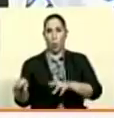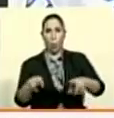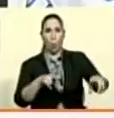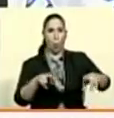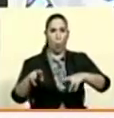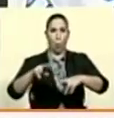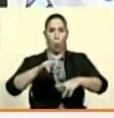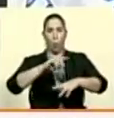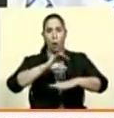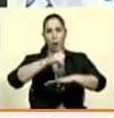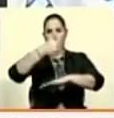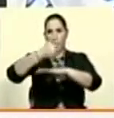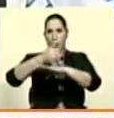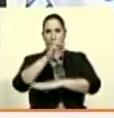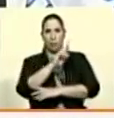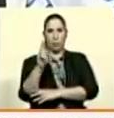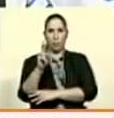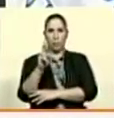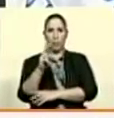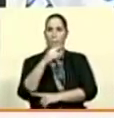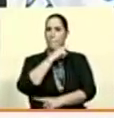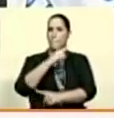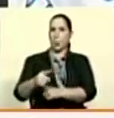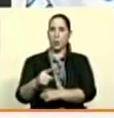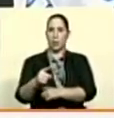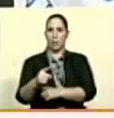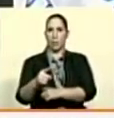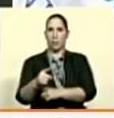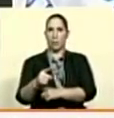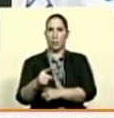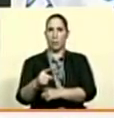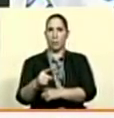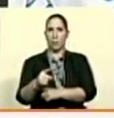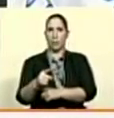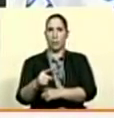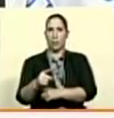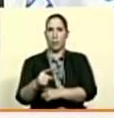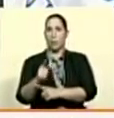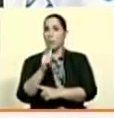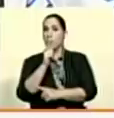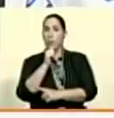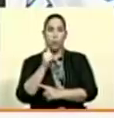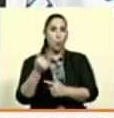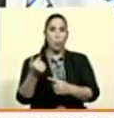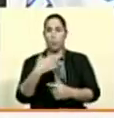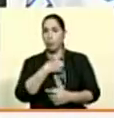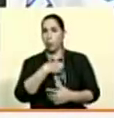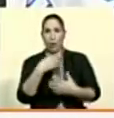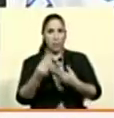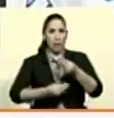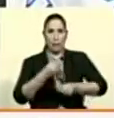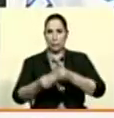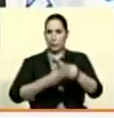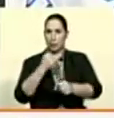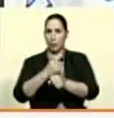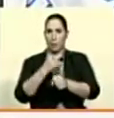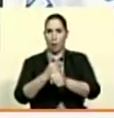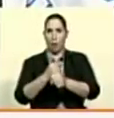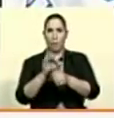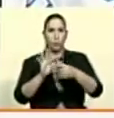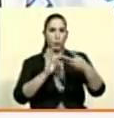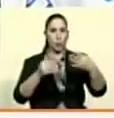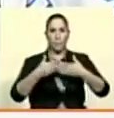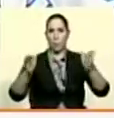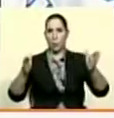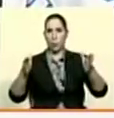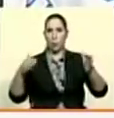de la República de imponer la sanción de inhabilitación para el ejercicio de funciones públicas hasta por